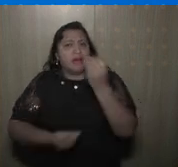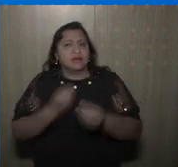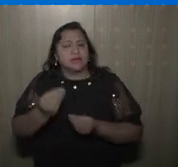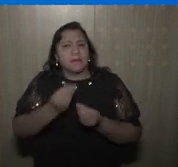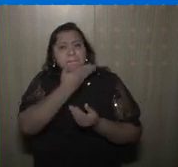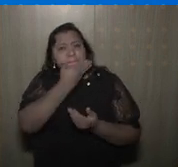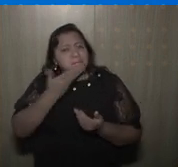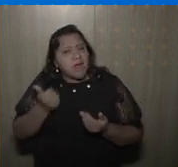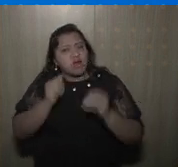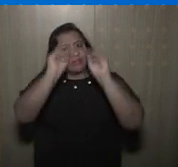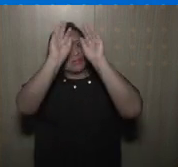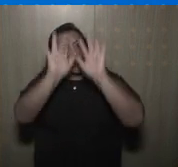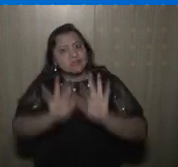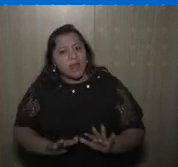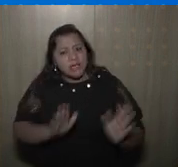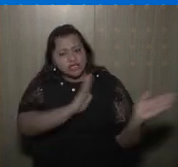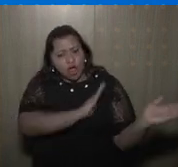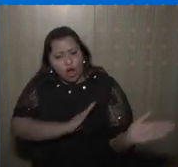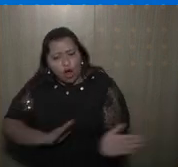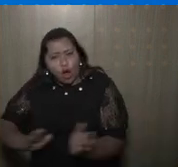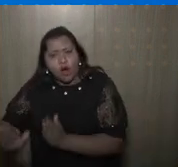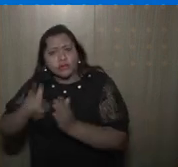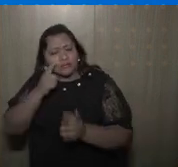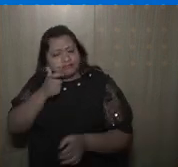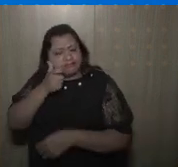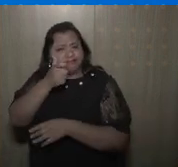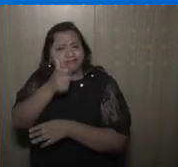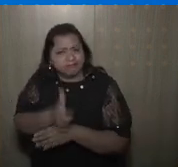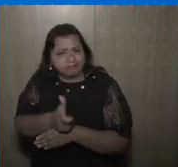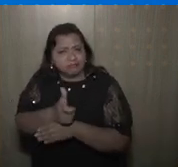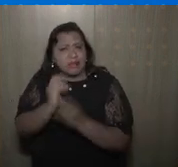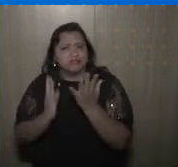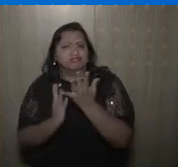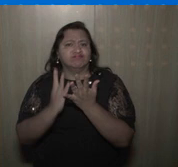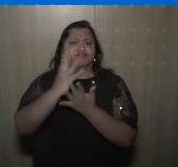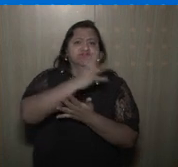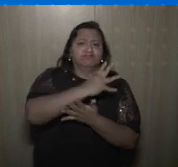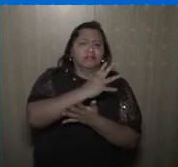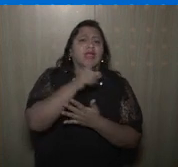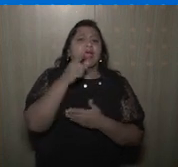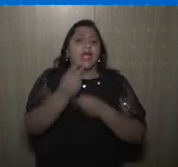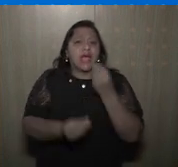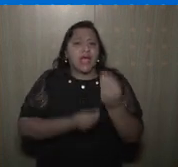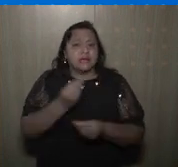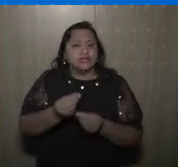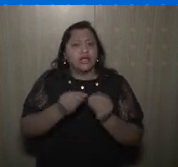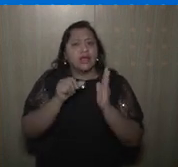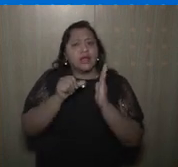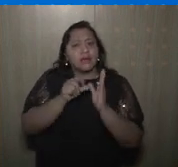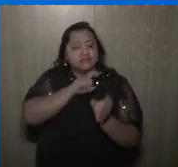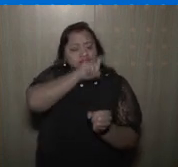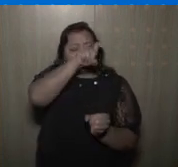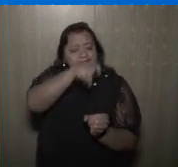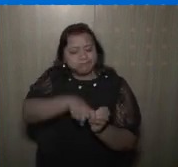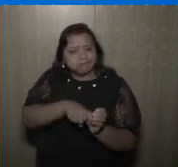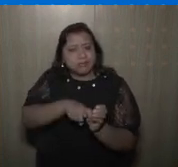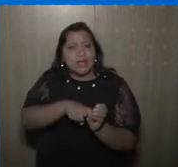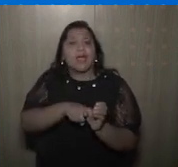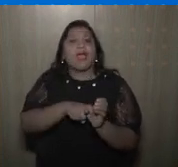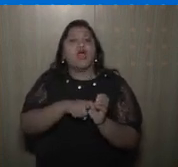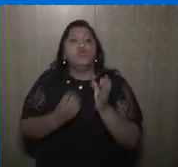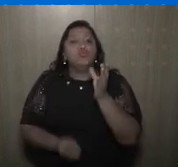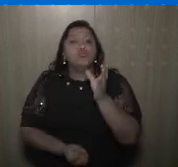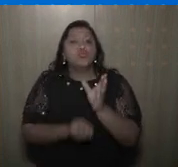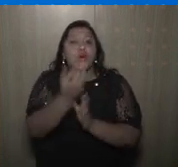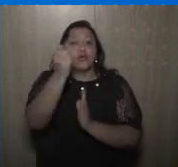transparencia, objetividad, seguimiento y trazabilidad, tanto en los registros calificados de programas académicos nuevos